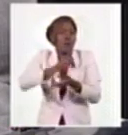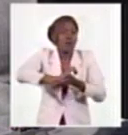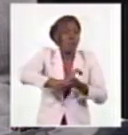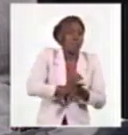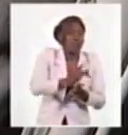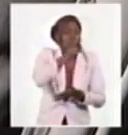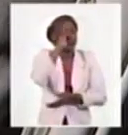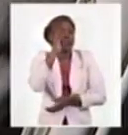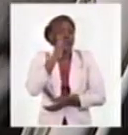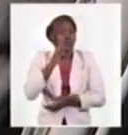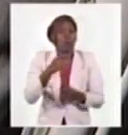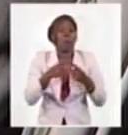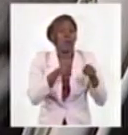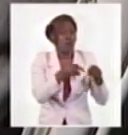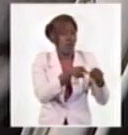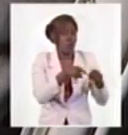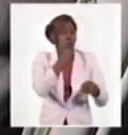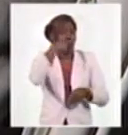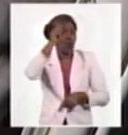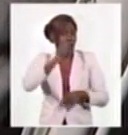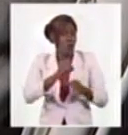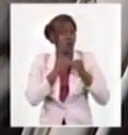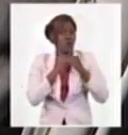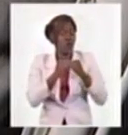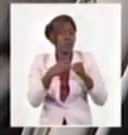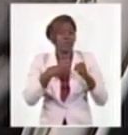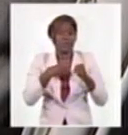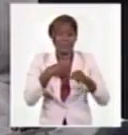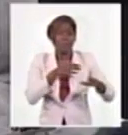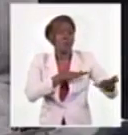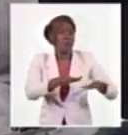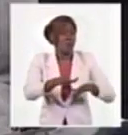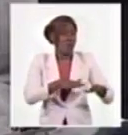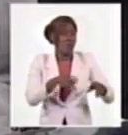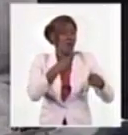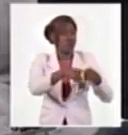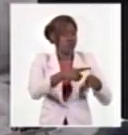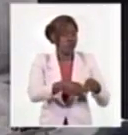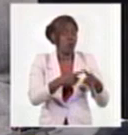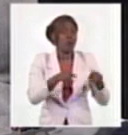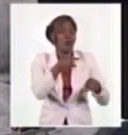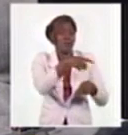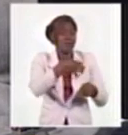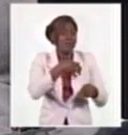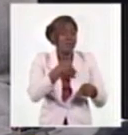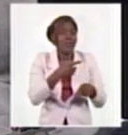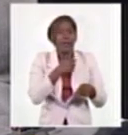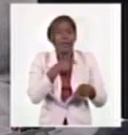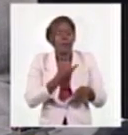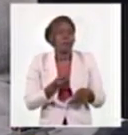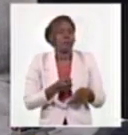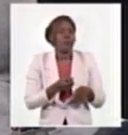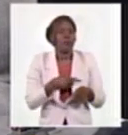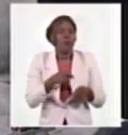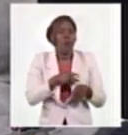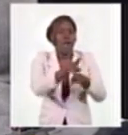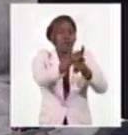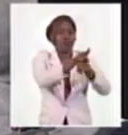ucranianos. Se le están dando armas muy poderosas, sobre todo tanques